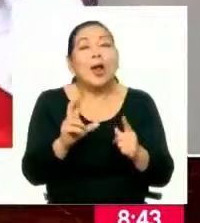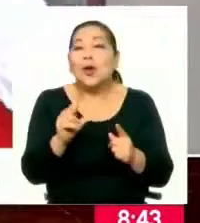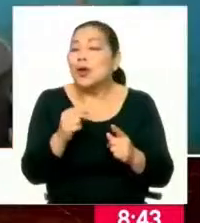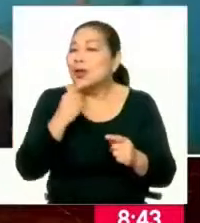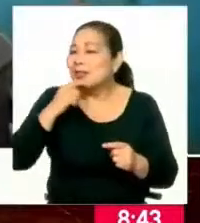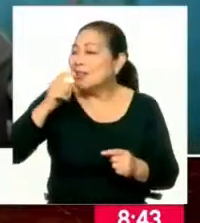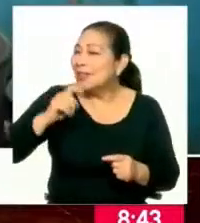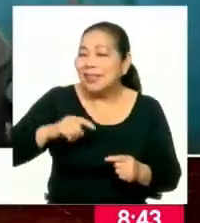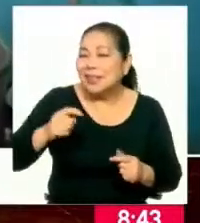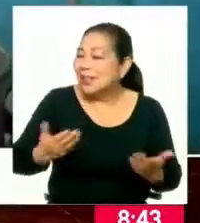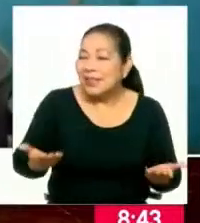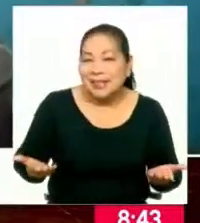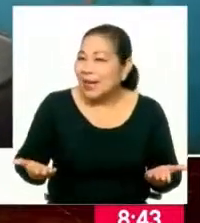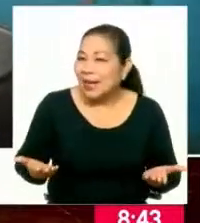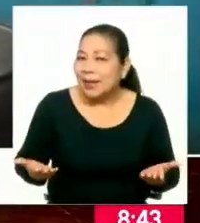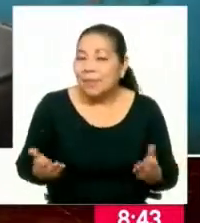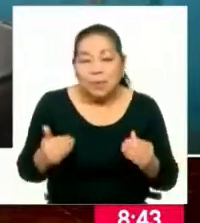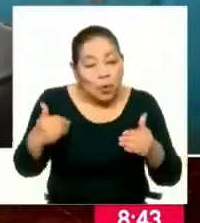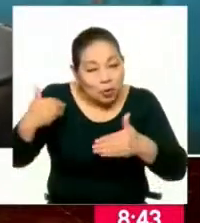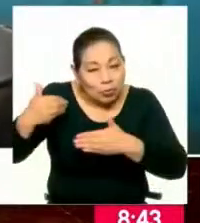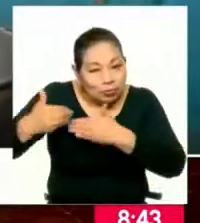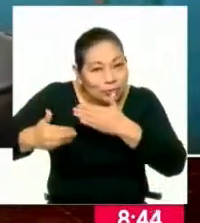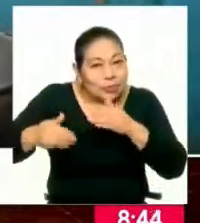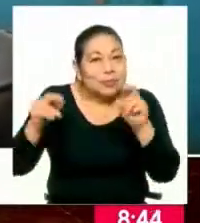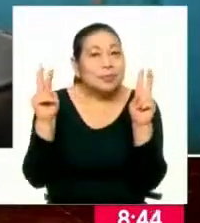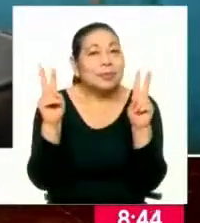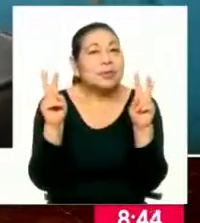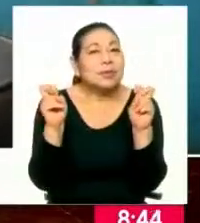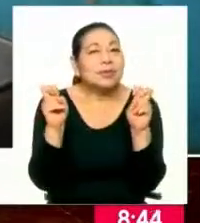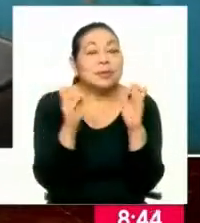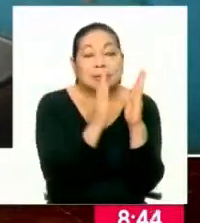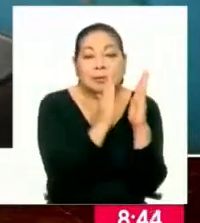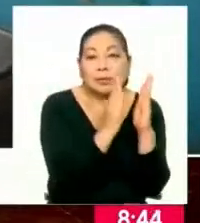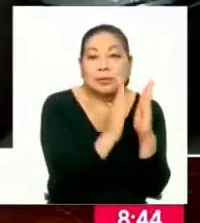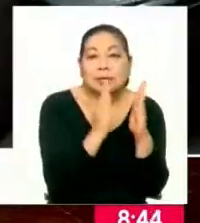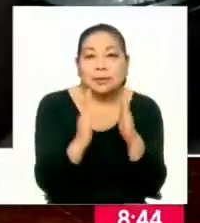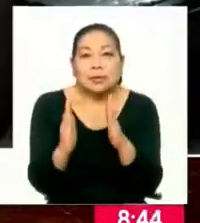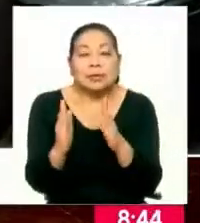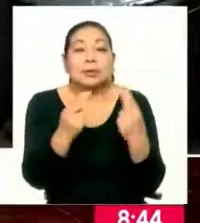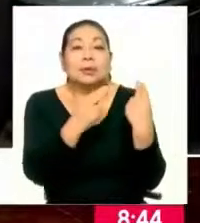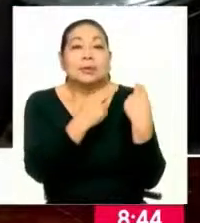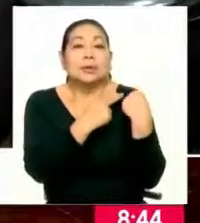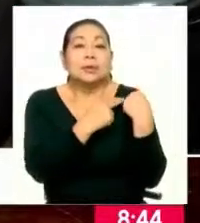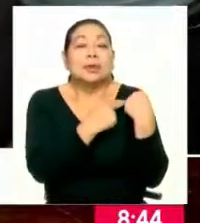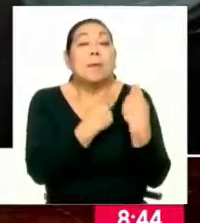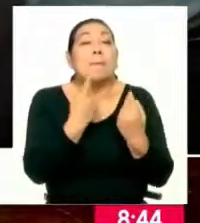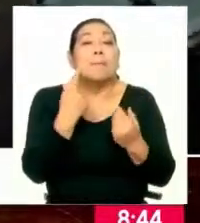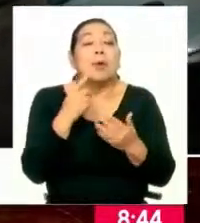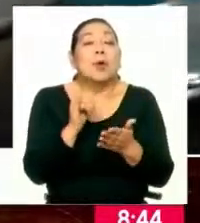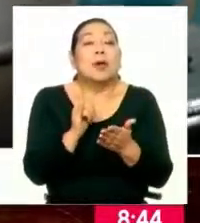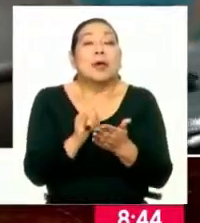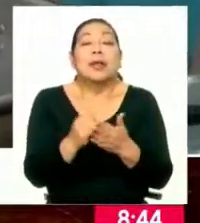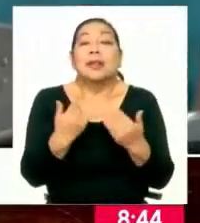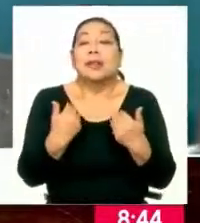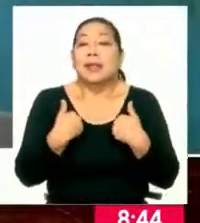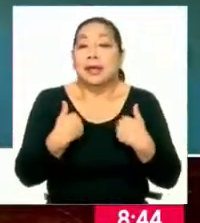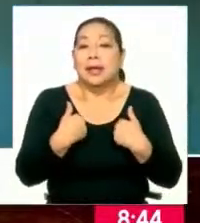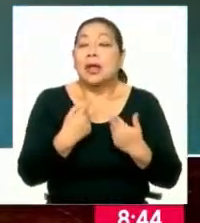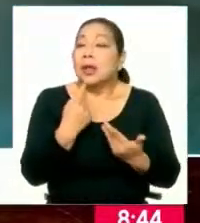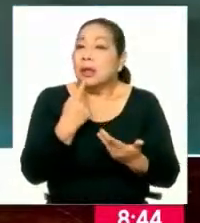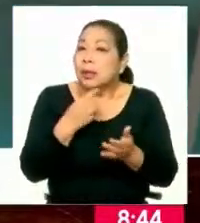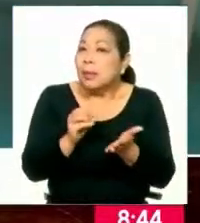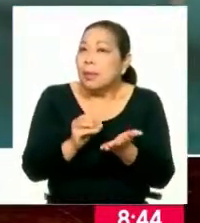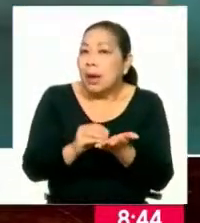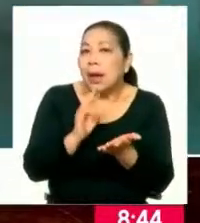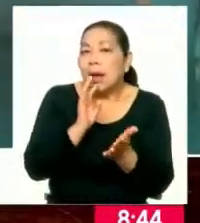no necesariamente van pues hacia un tema de determinación de responsabilidades sobre delitos que le corresponde, y quiero ser bien